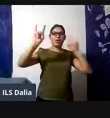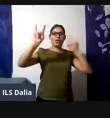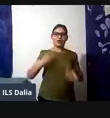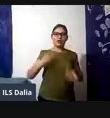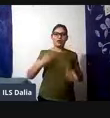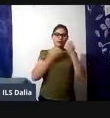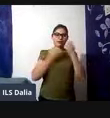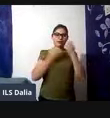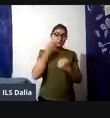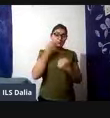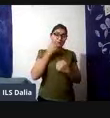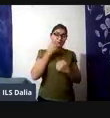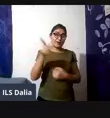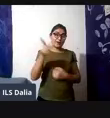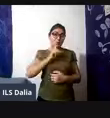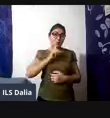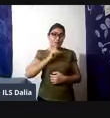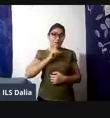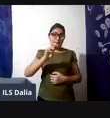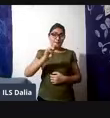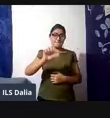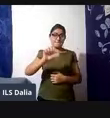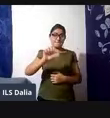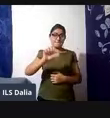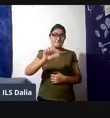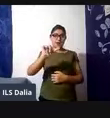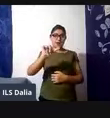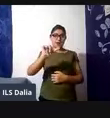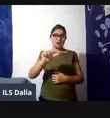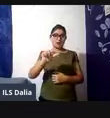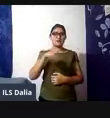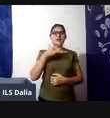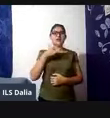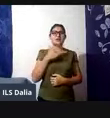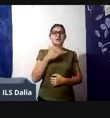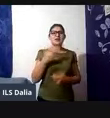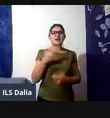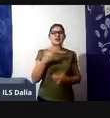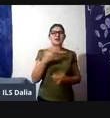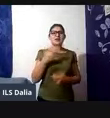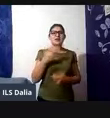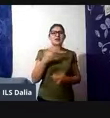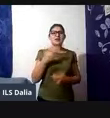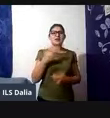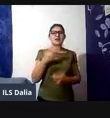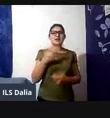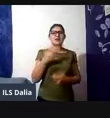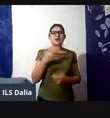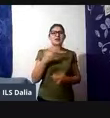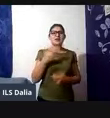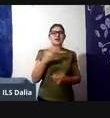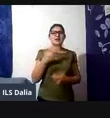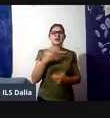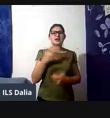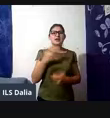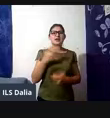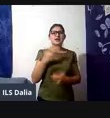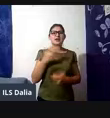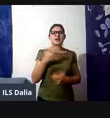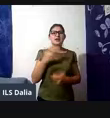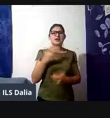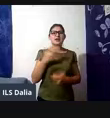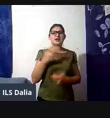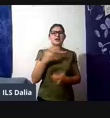esta es una historia de una chica que llegó a una conferencia a decirme, ¿cómo me perdono? O sea, dime cómo me puedo perdonar, ¿no?